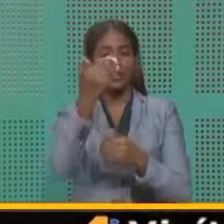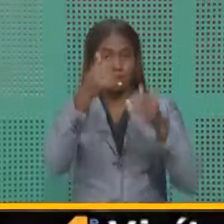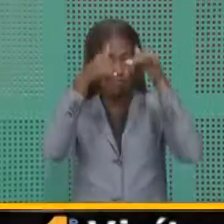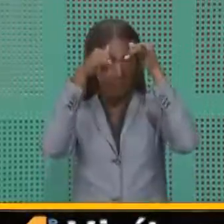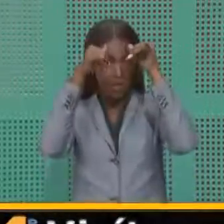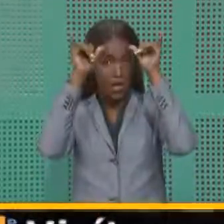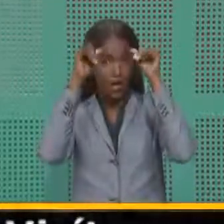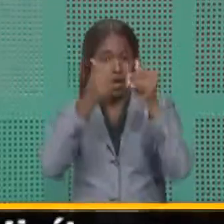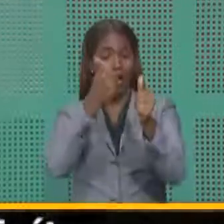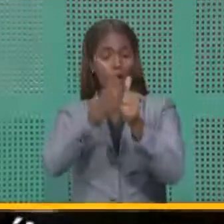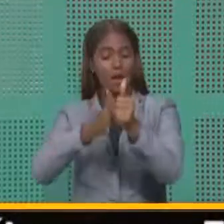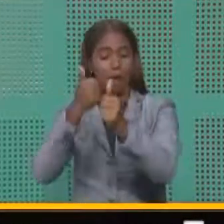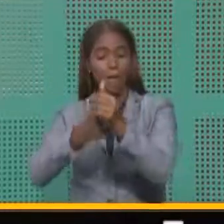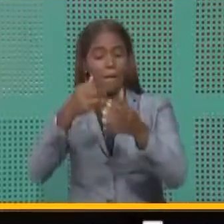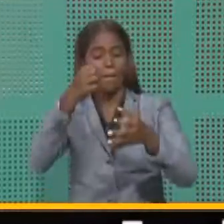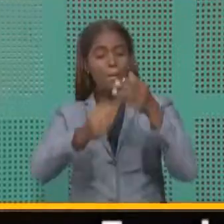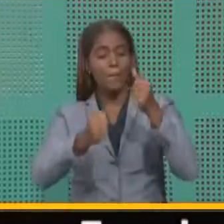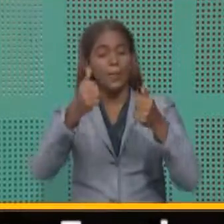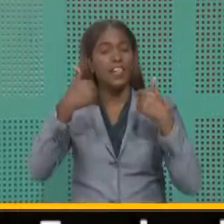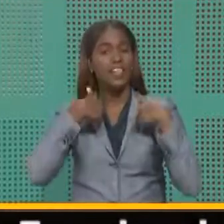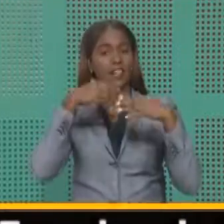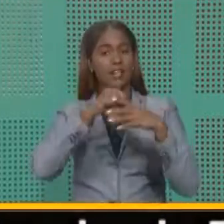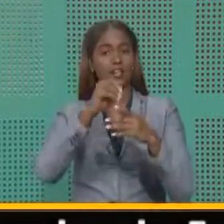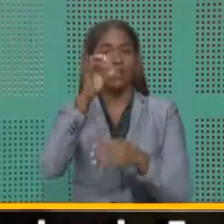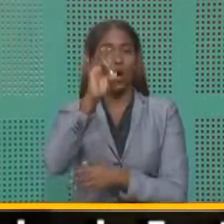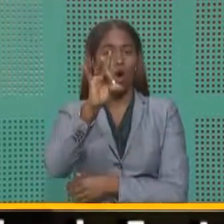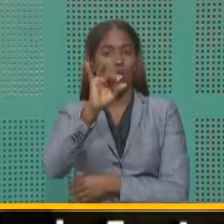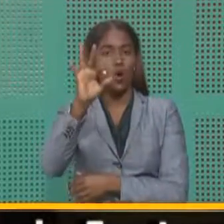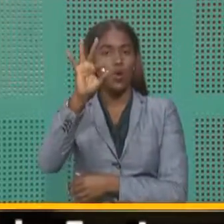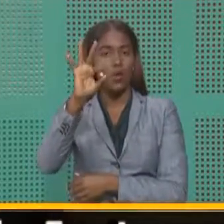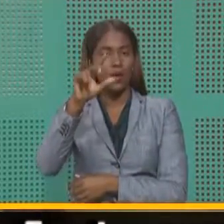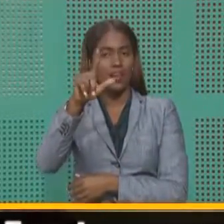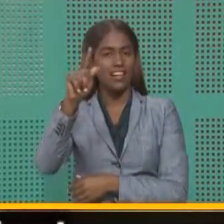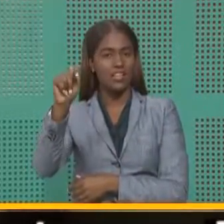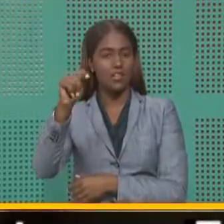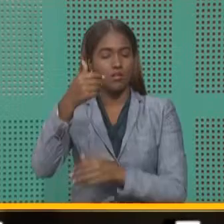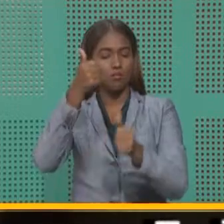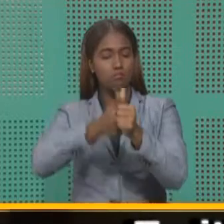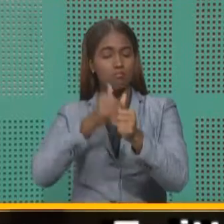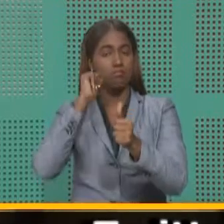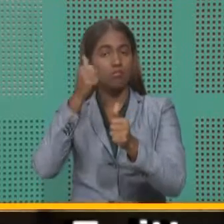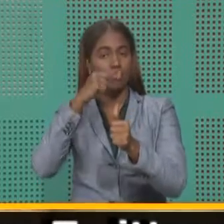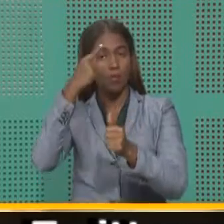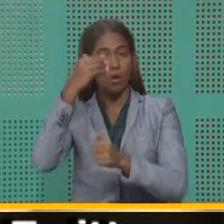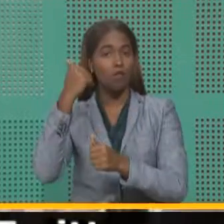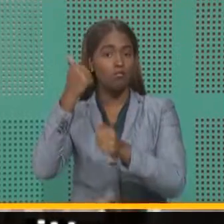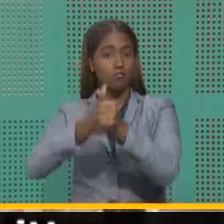cuya producción auxilia entre 8 y 9 litros diarios por cabeza